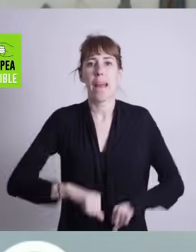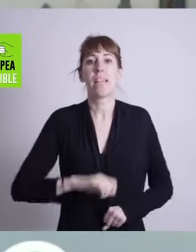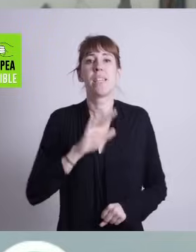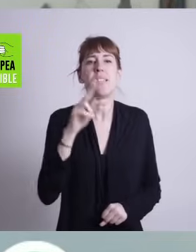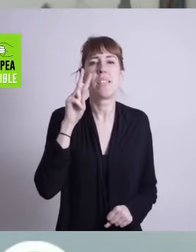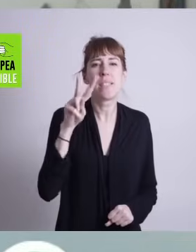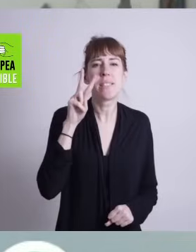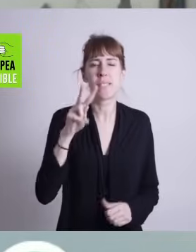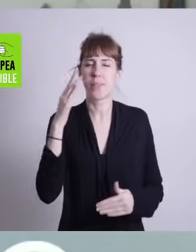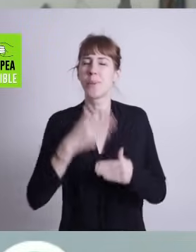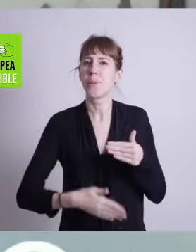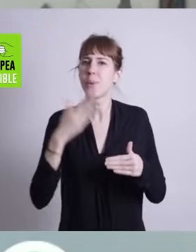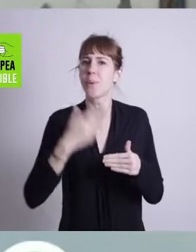limitada.